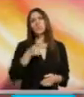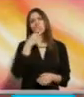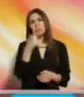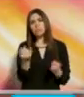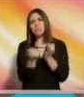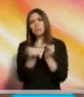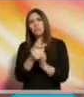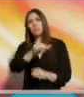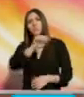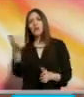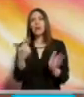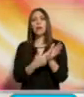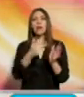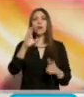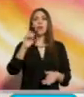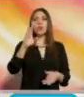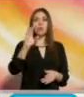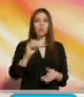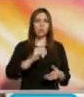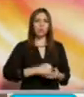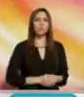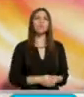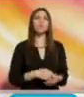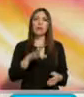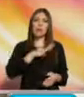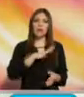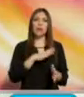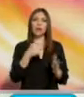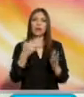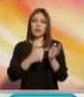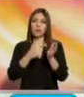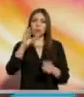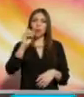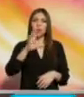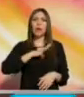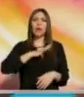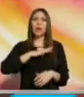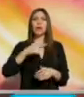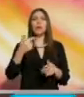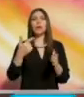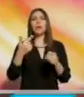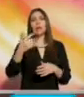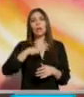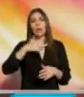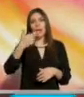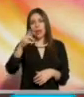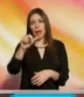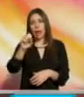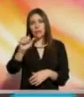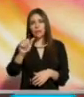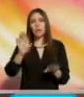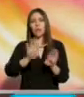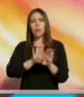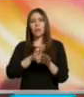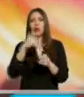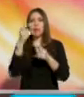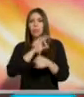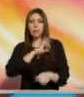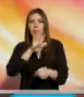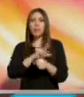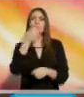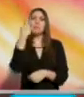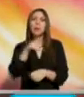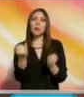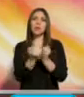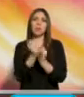para Mira, tiene freírlo, grasas ¿no? saturadas, pero su efecto puede ser muy benéfico también. Ok. Qué rico. ¿No? Y para